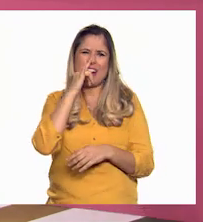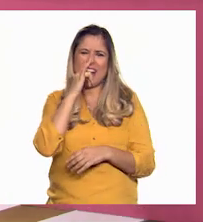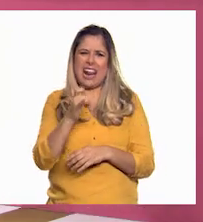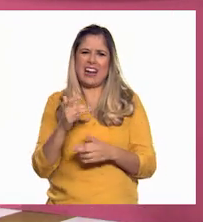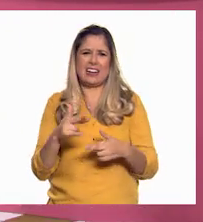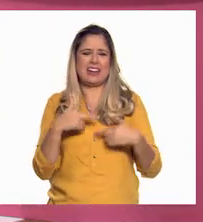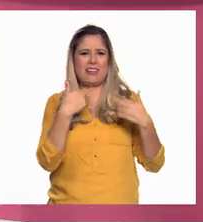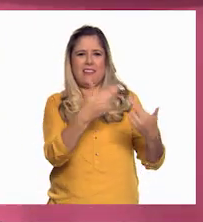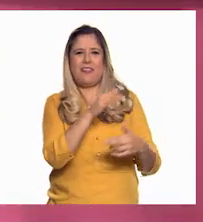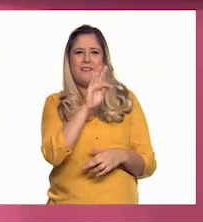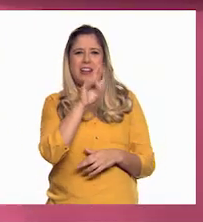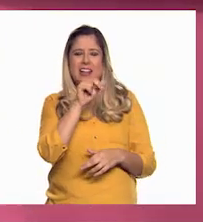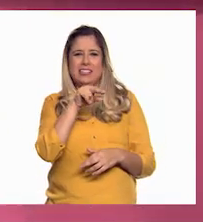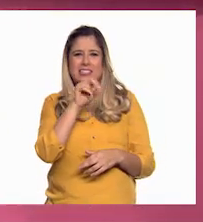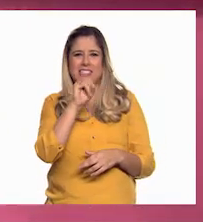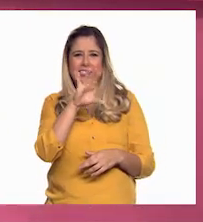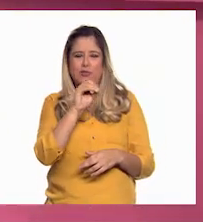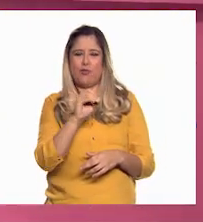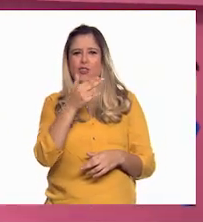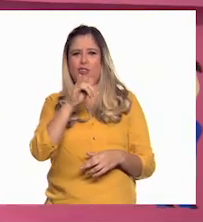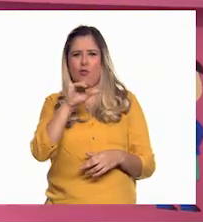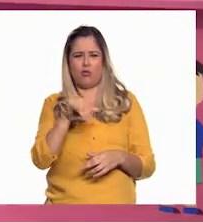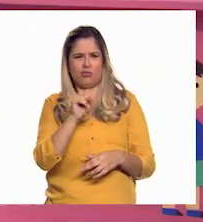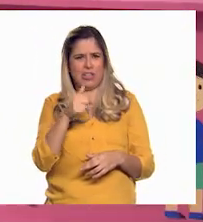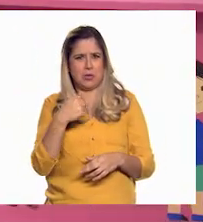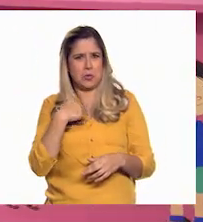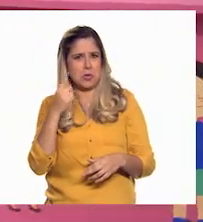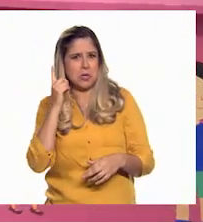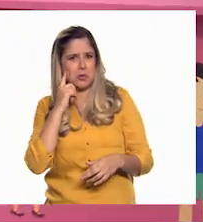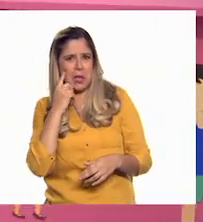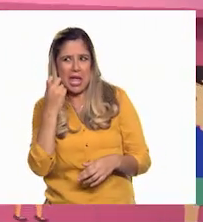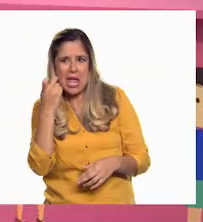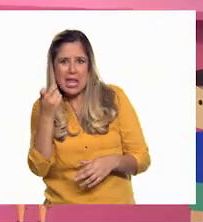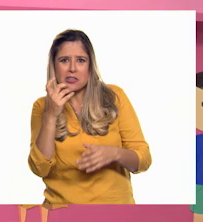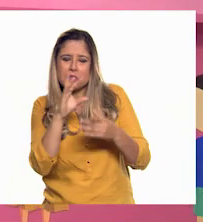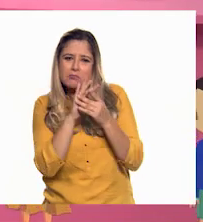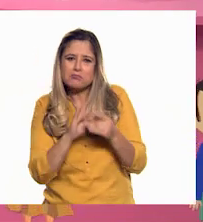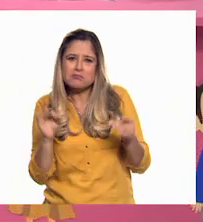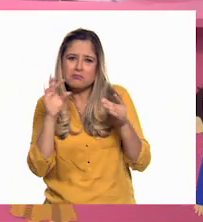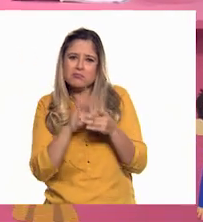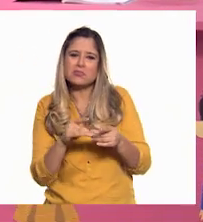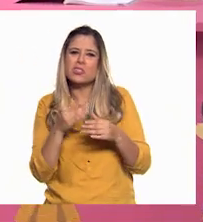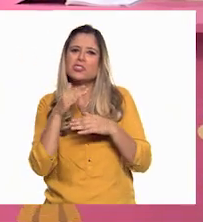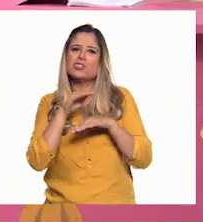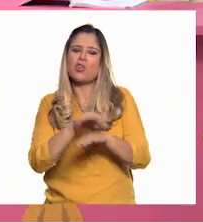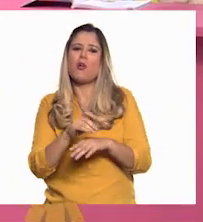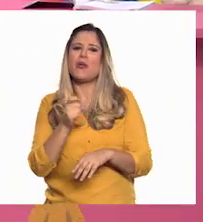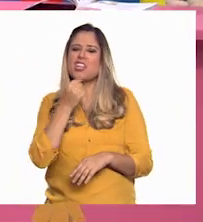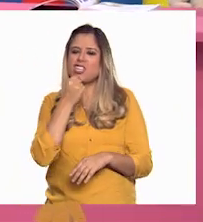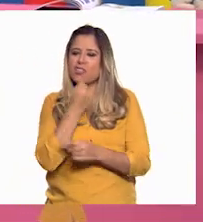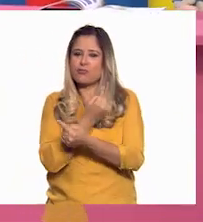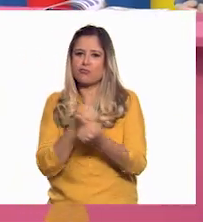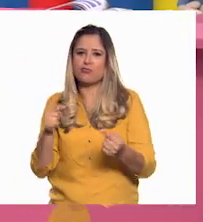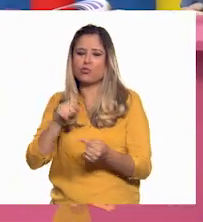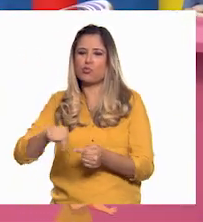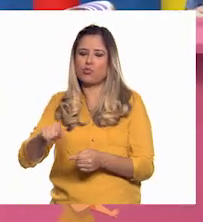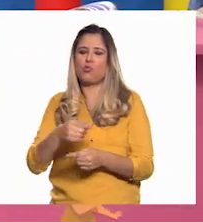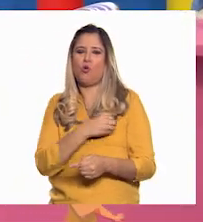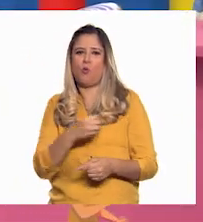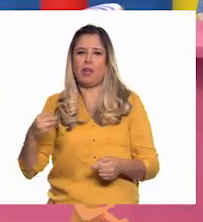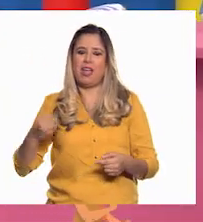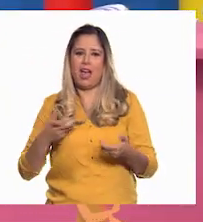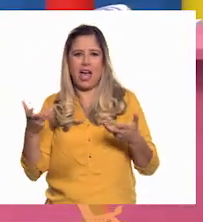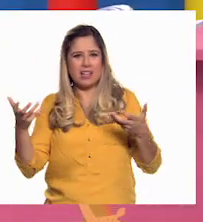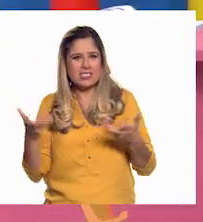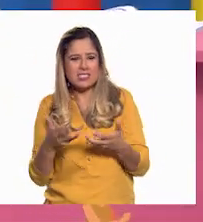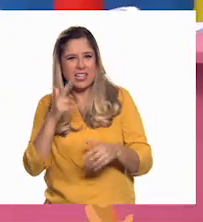regalaron a Francisco Hinojosa. Y yo nunca había escuchado nada sobre ese manual en el que se habla sobre los deberes de los niños. Y dice él